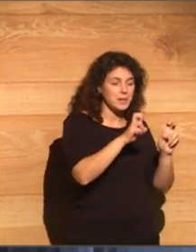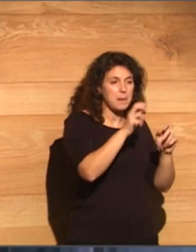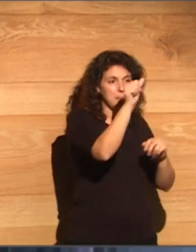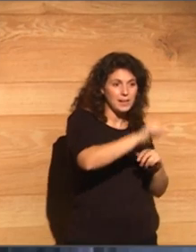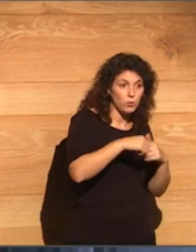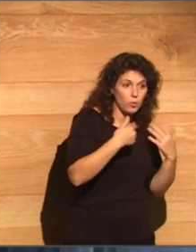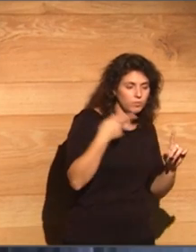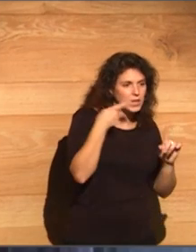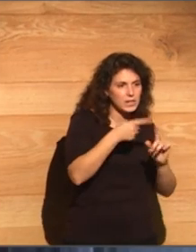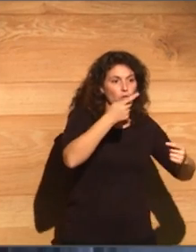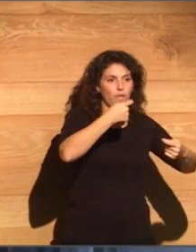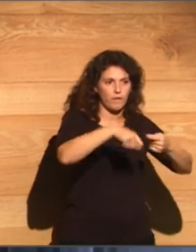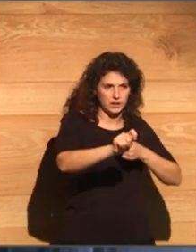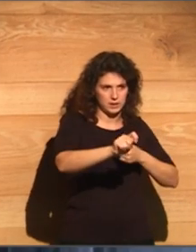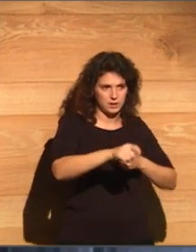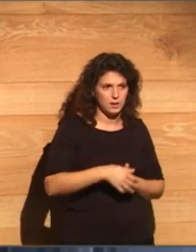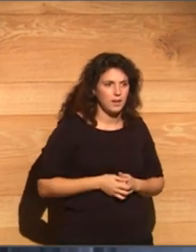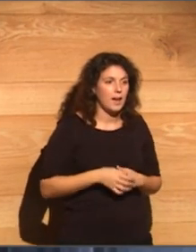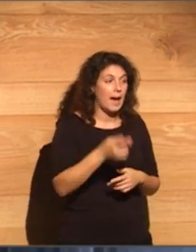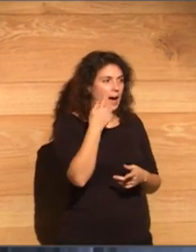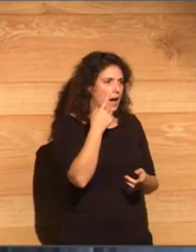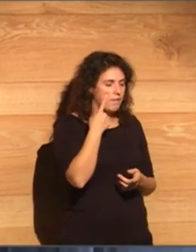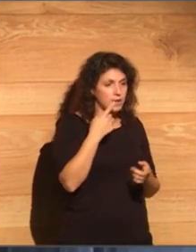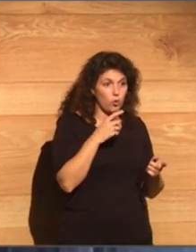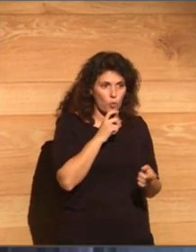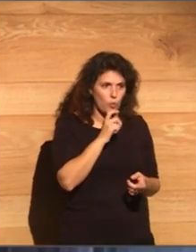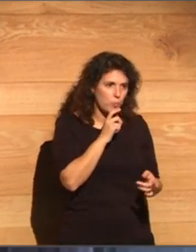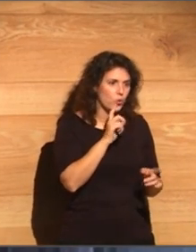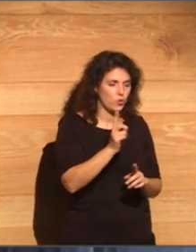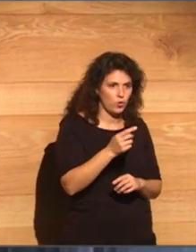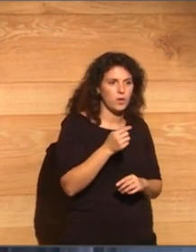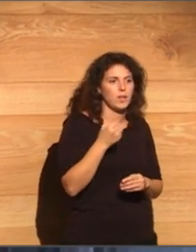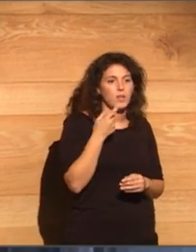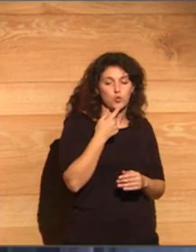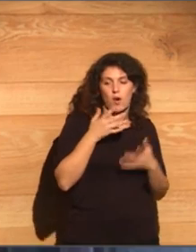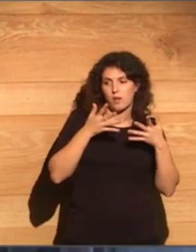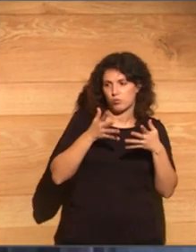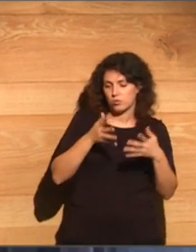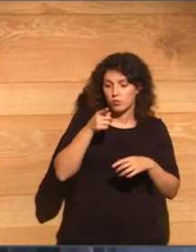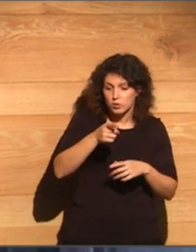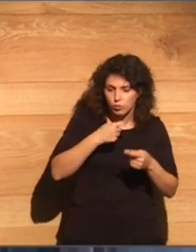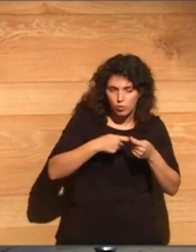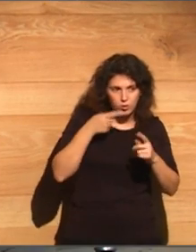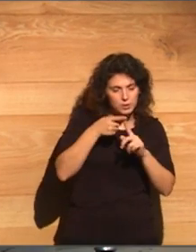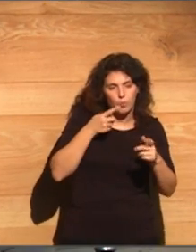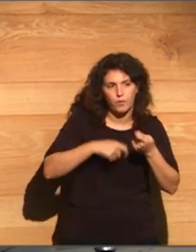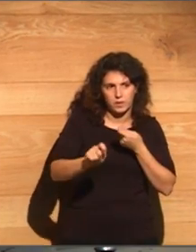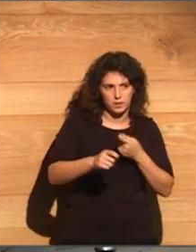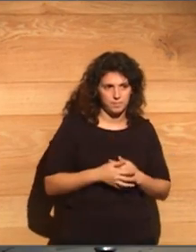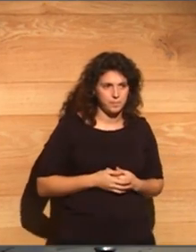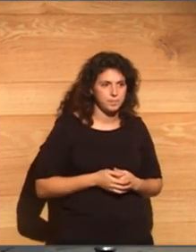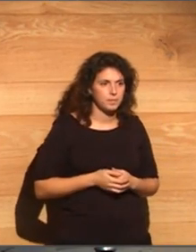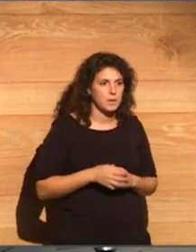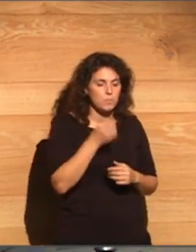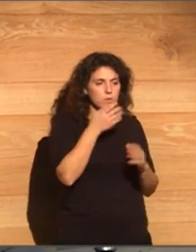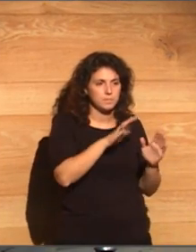pudiera vender? No que habéis hecho, a ver cómo lo vendo, claro. Sino me vendría bien que hicierais esto, que es lo que yo puedo vender. En fin, al margen de